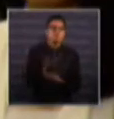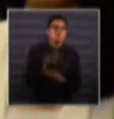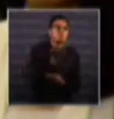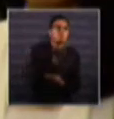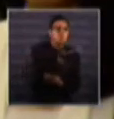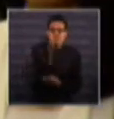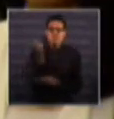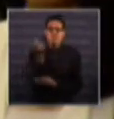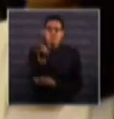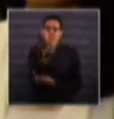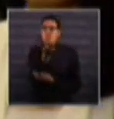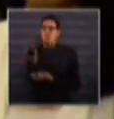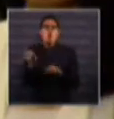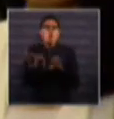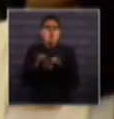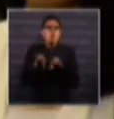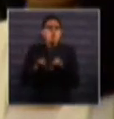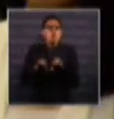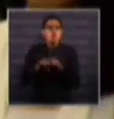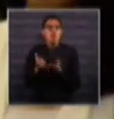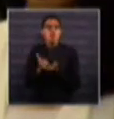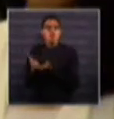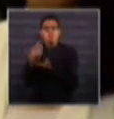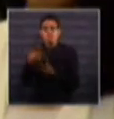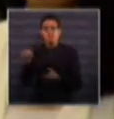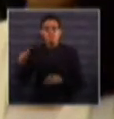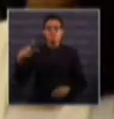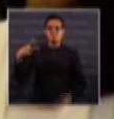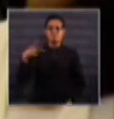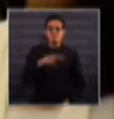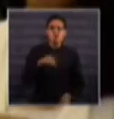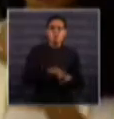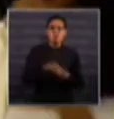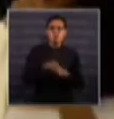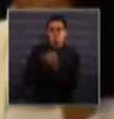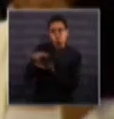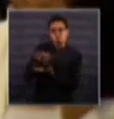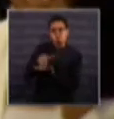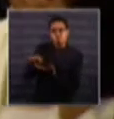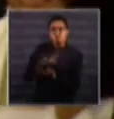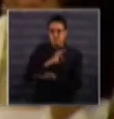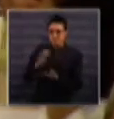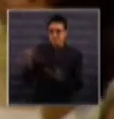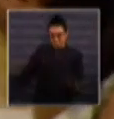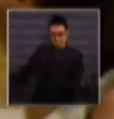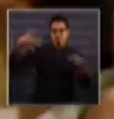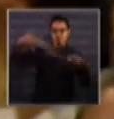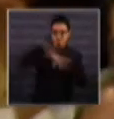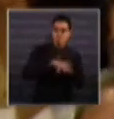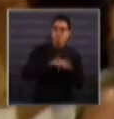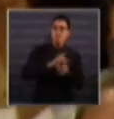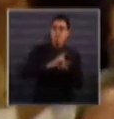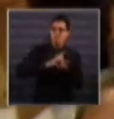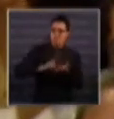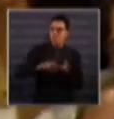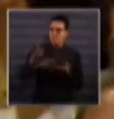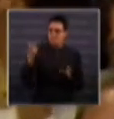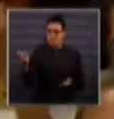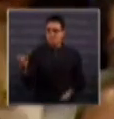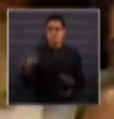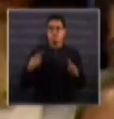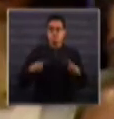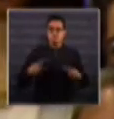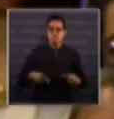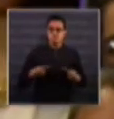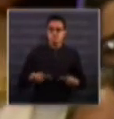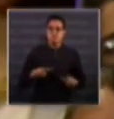migrantes de otras entidades, muchos de ellos indígenas, que acuden a los campos agrícolas y que, bueno, pues nunca se ha sabido bien a bien resolver este problema. Y